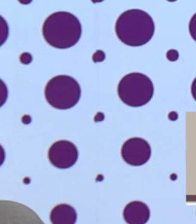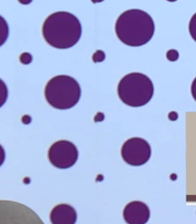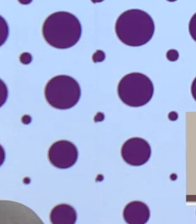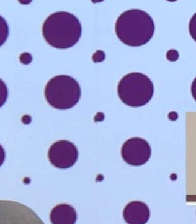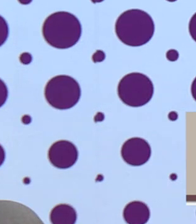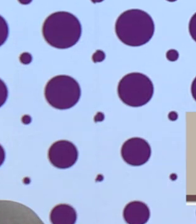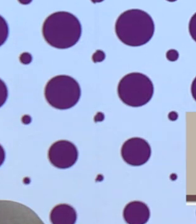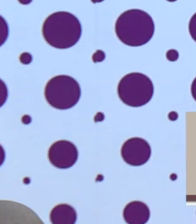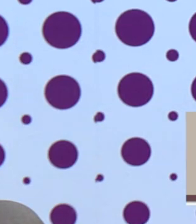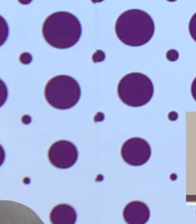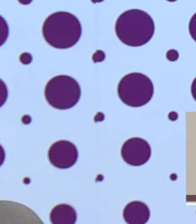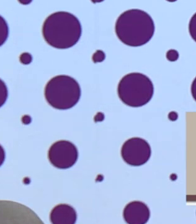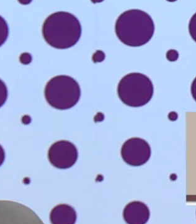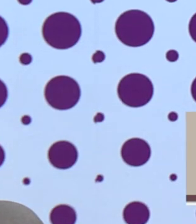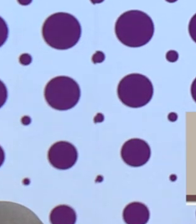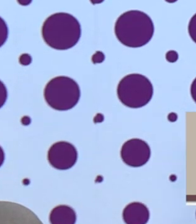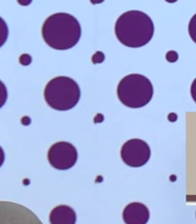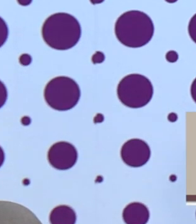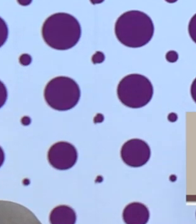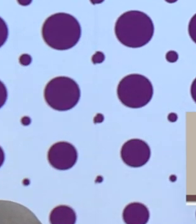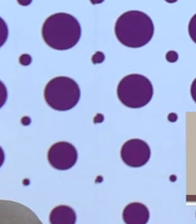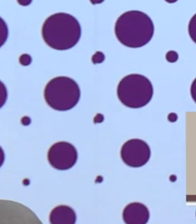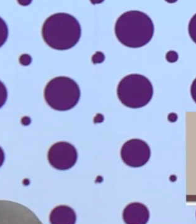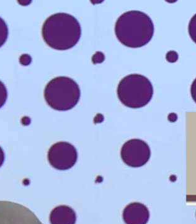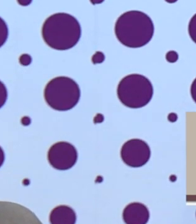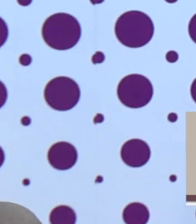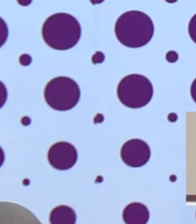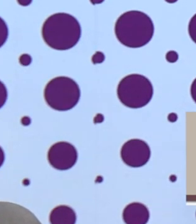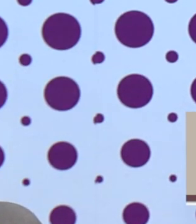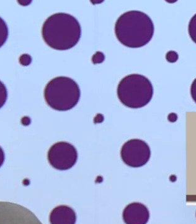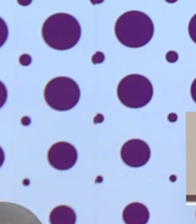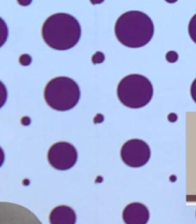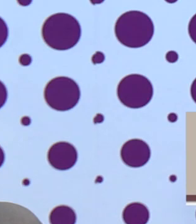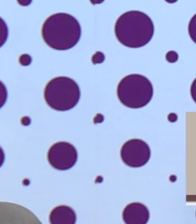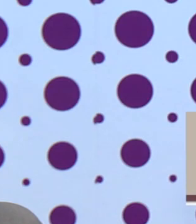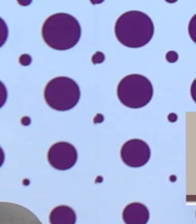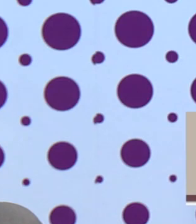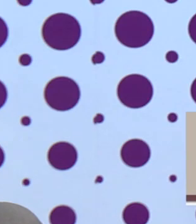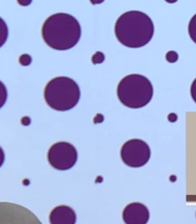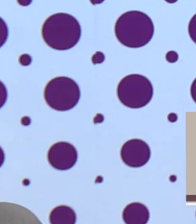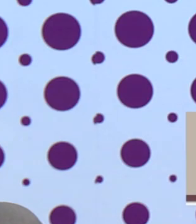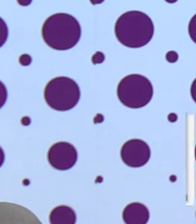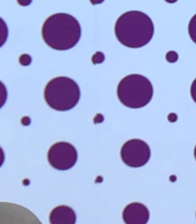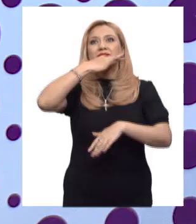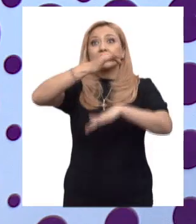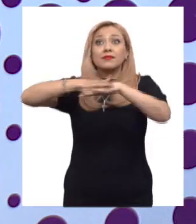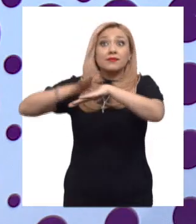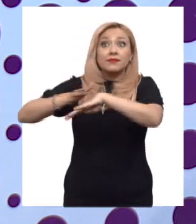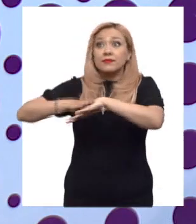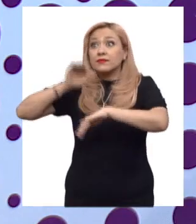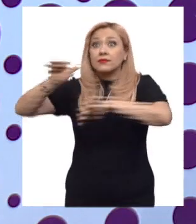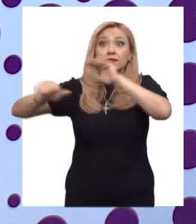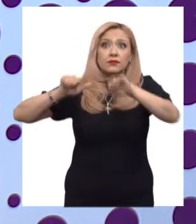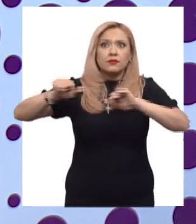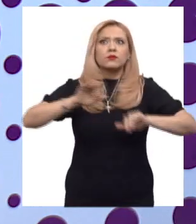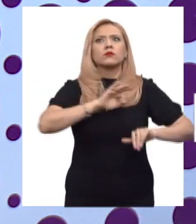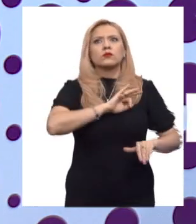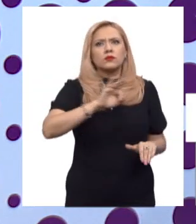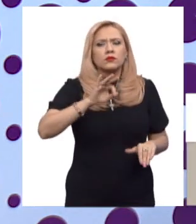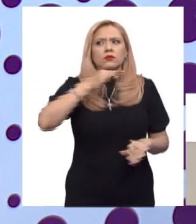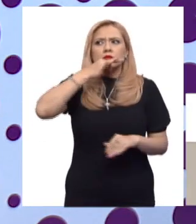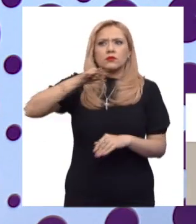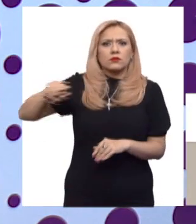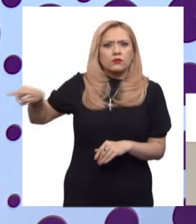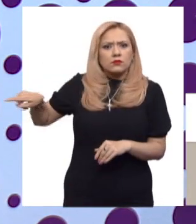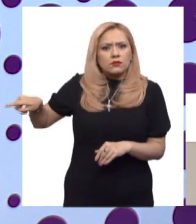Sí, pues estábamos hablando de Estados Unidos y concretamente de cómo los alertadores también pueden alertar sobre empresas o los